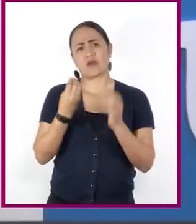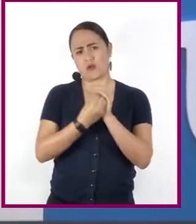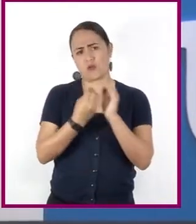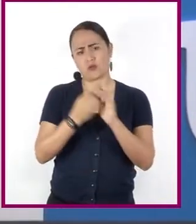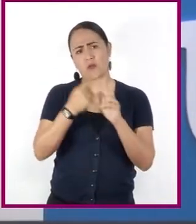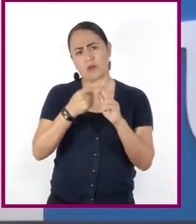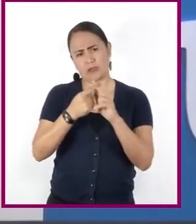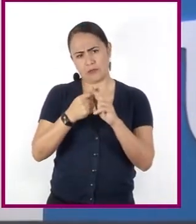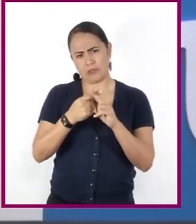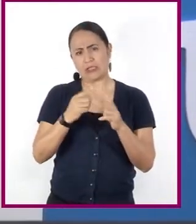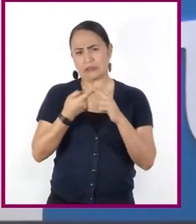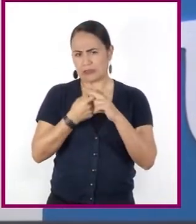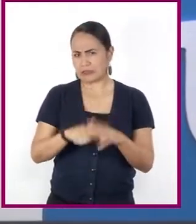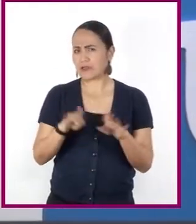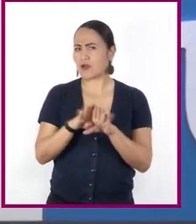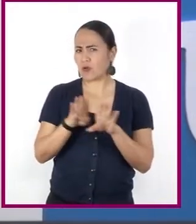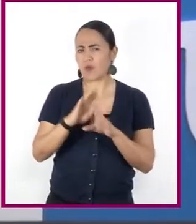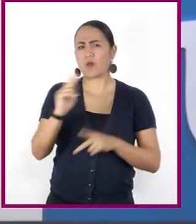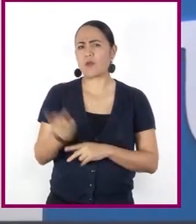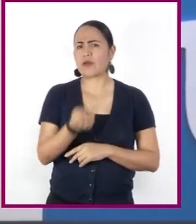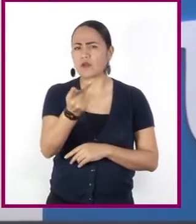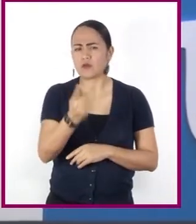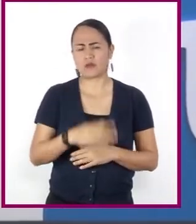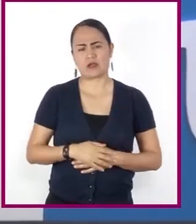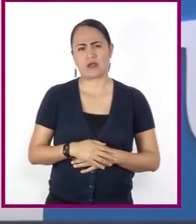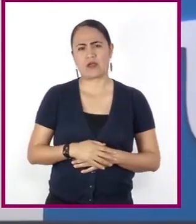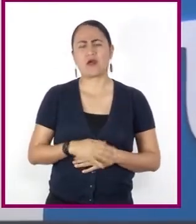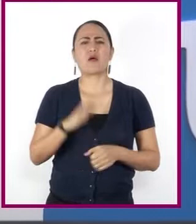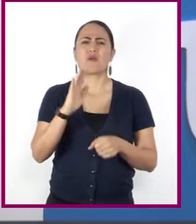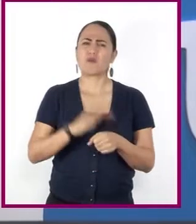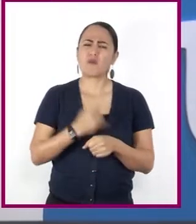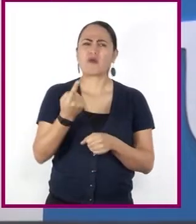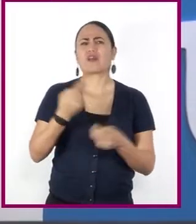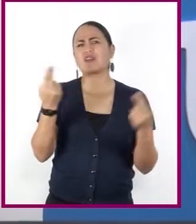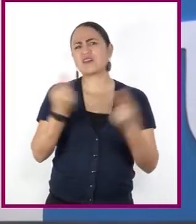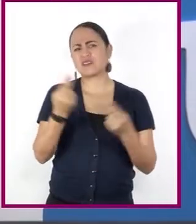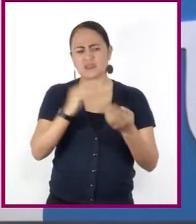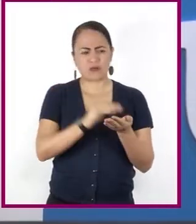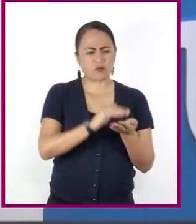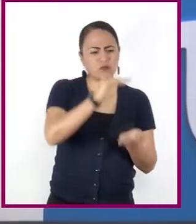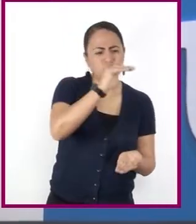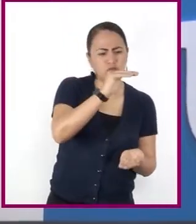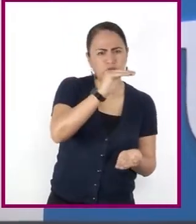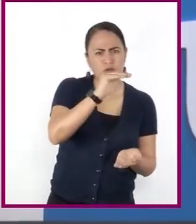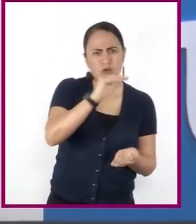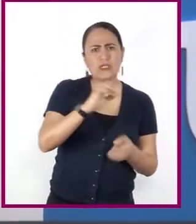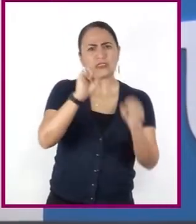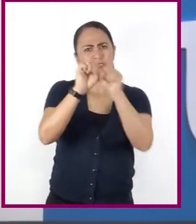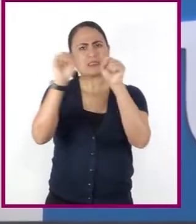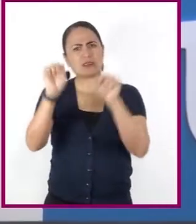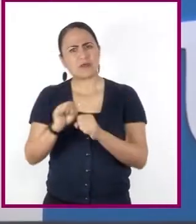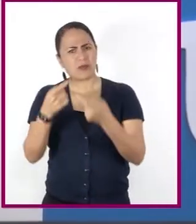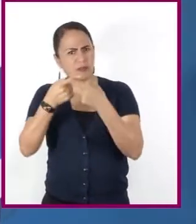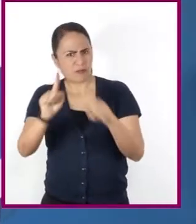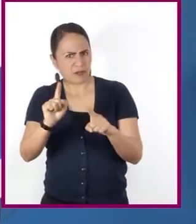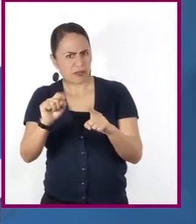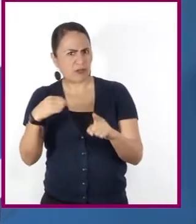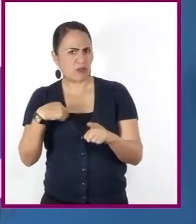la siguiente pregunta. ¿Por qué es necesario conocer la equivalencia de una medida en otro sistema diferente al que